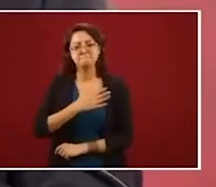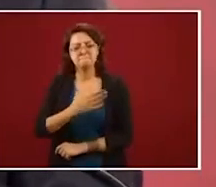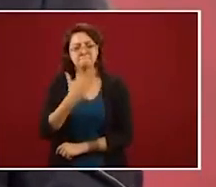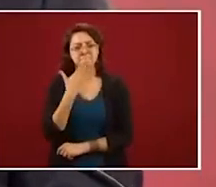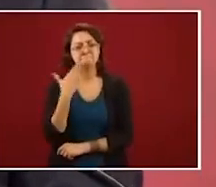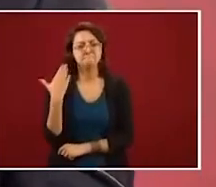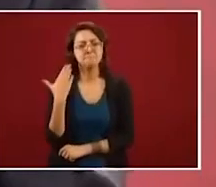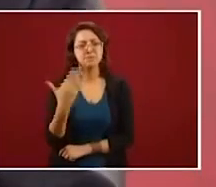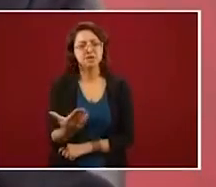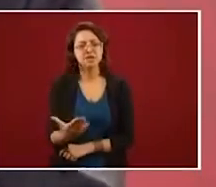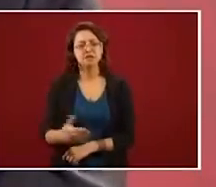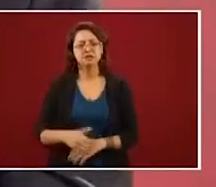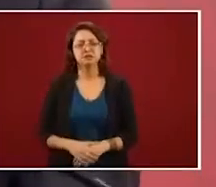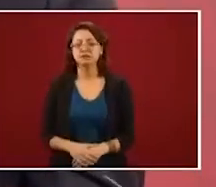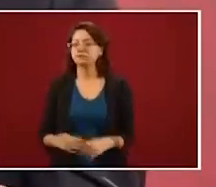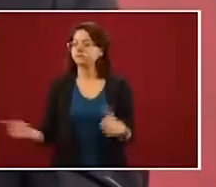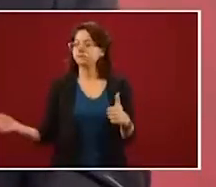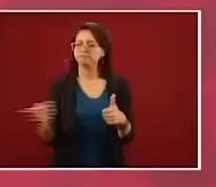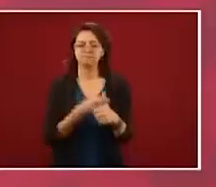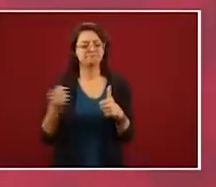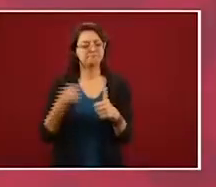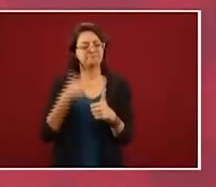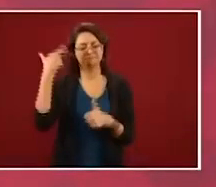Eso es lo principal